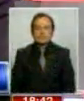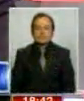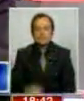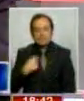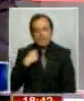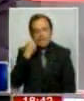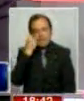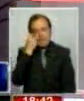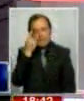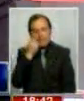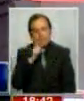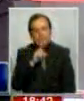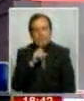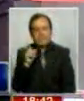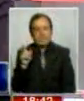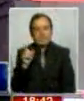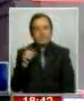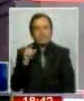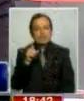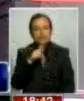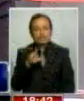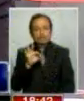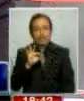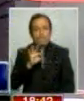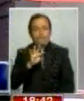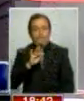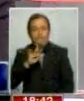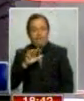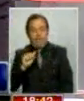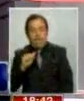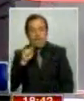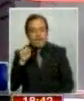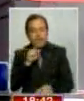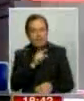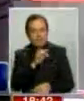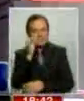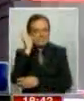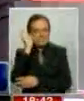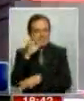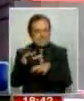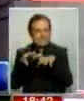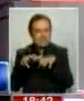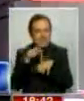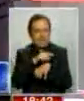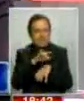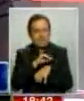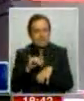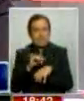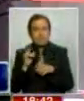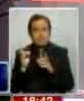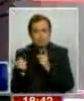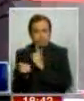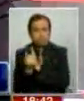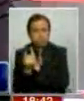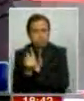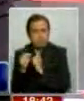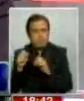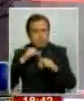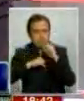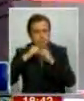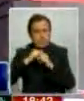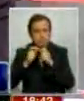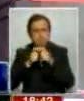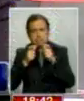entiendo, digamos, que salió después del seminario de la SOFOFA, y que, mira, me he juntado, digamos, con los empresarios